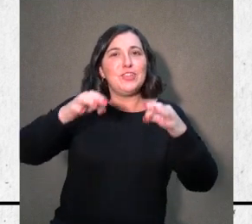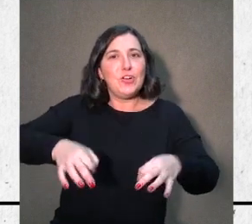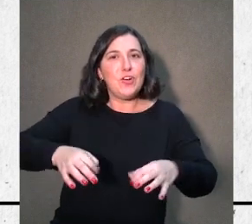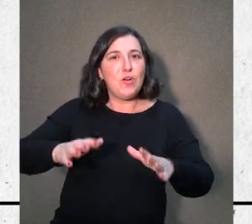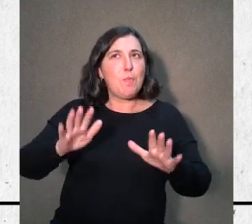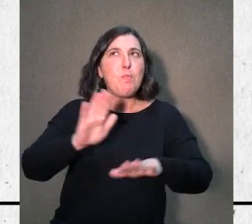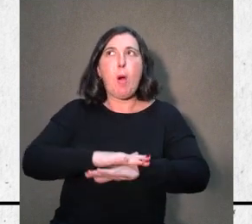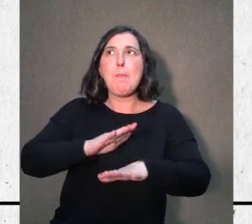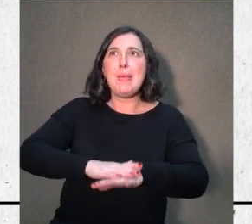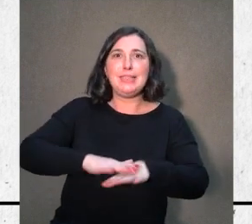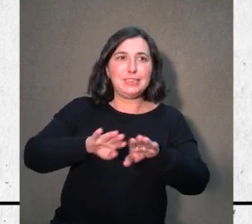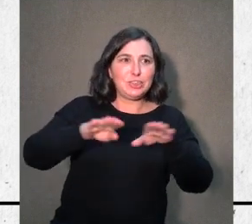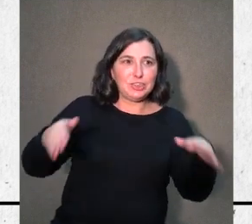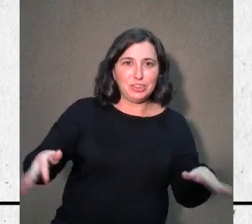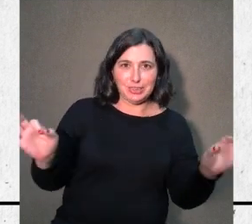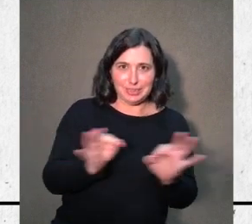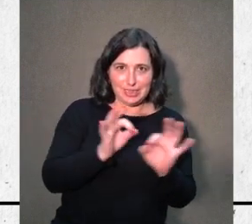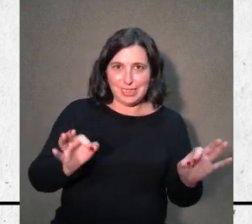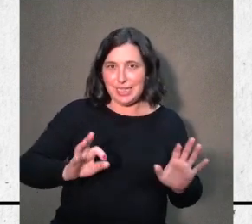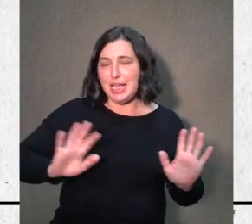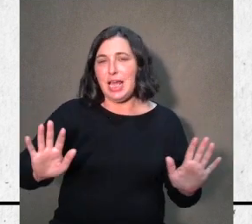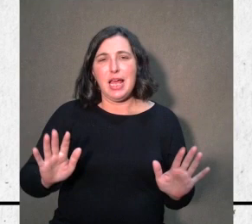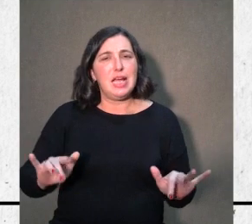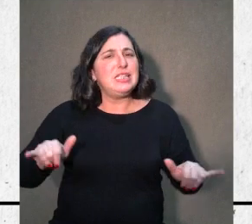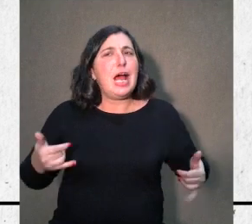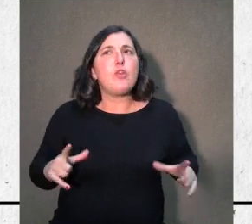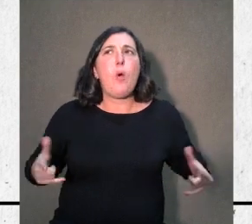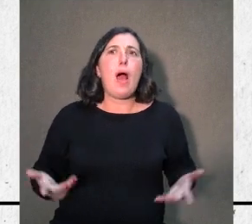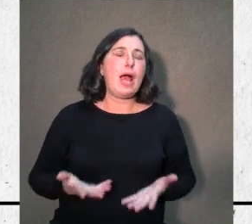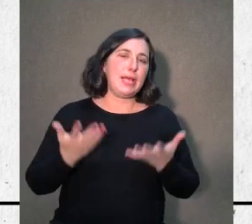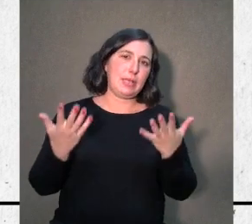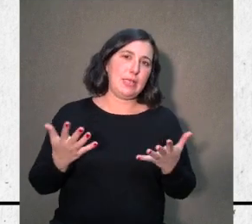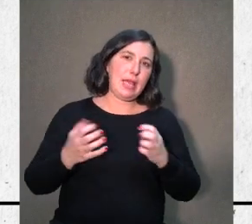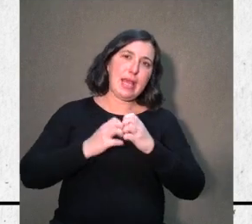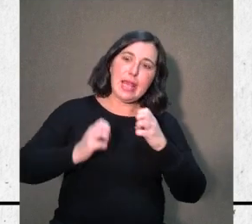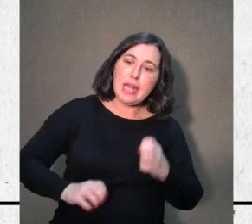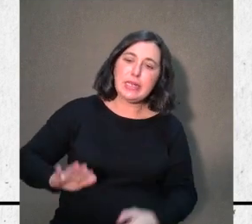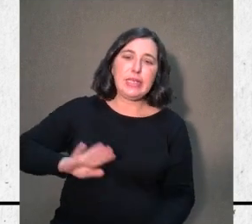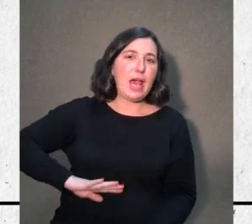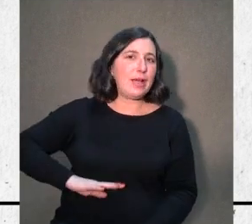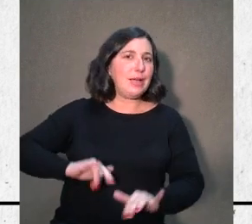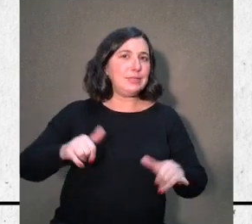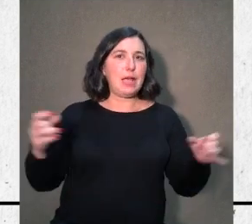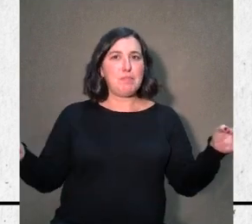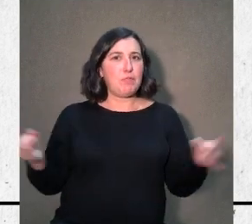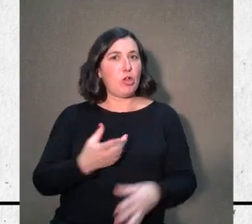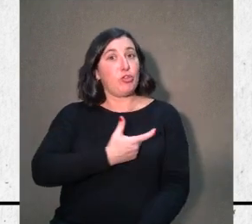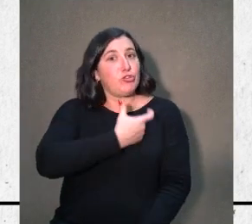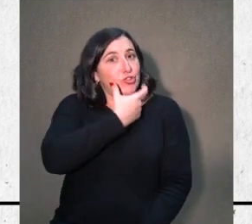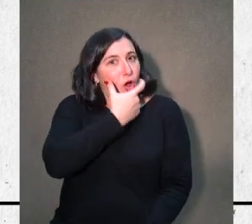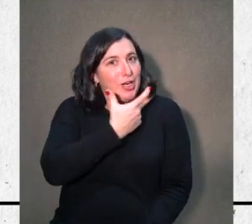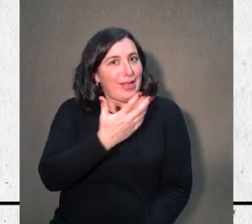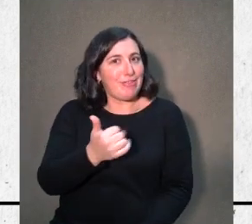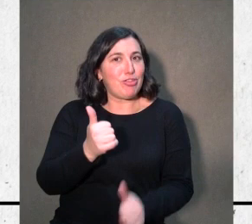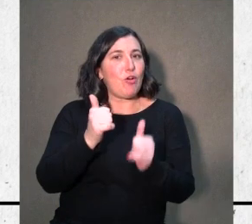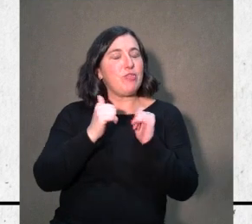hizo. Lo que hay que hacer es juntar la energía, las ganas, la cara sonriente, descansar e ir a entregar